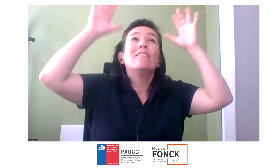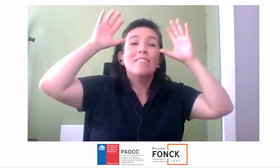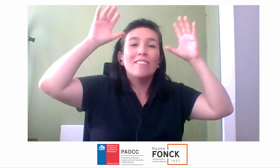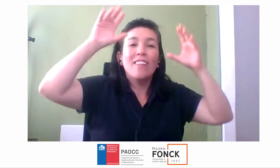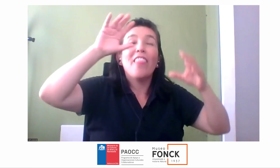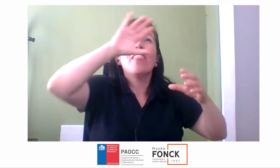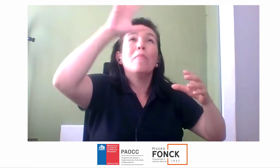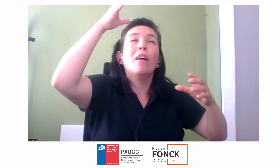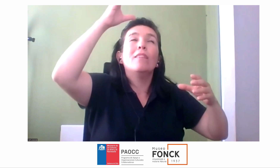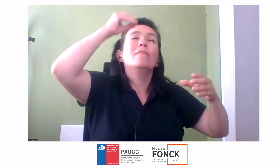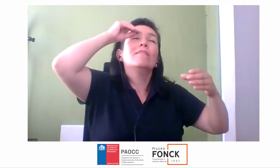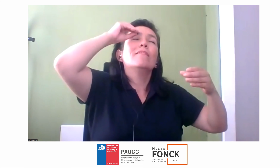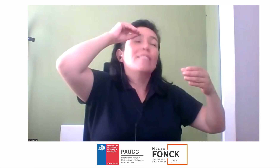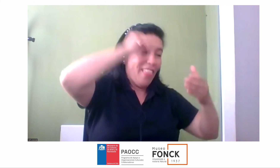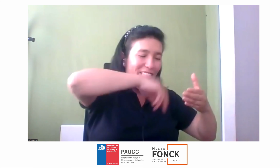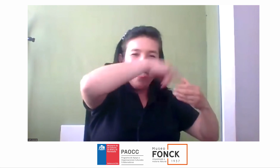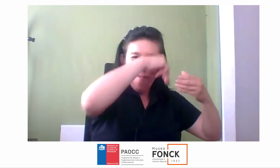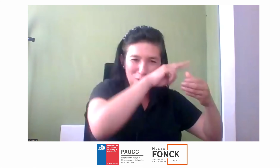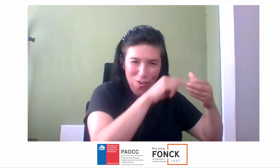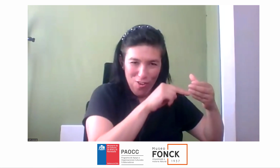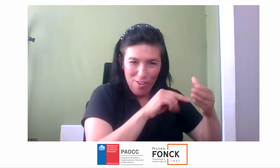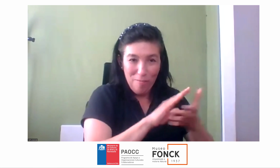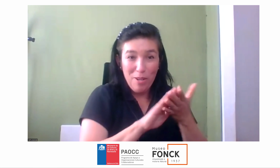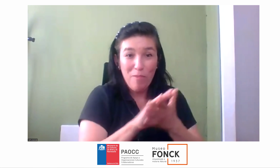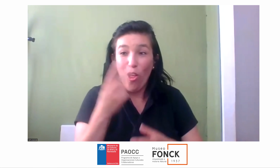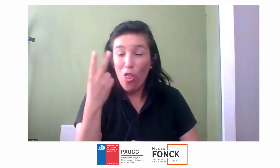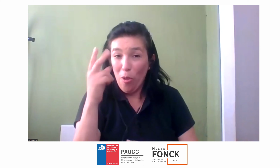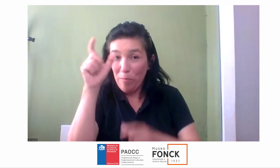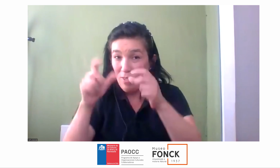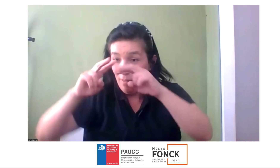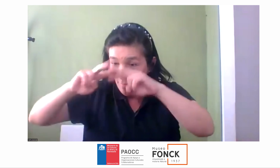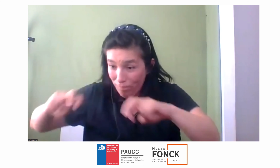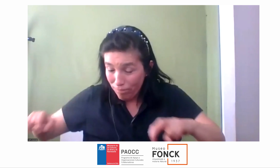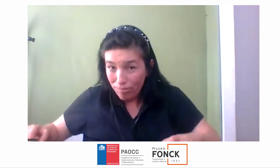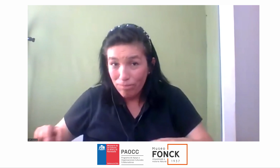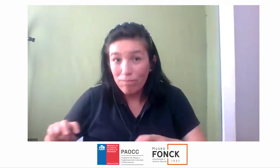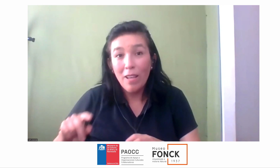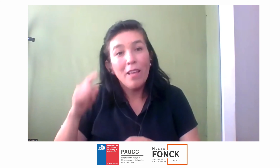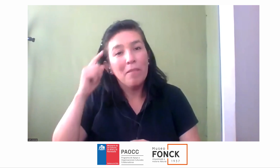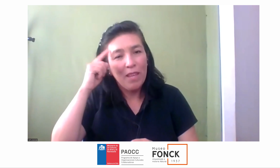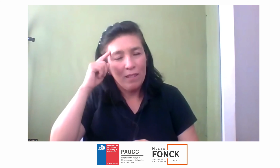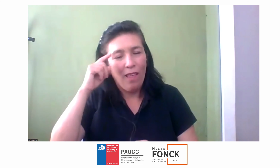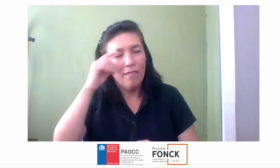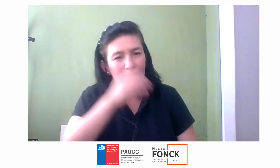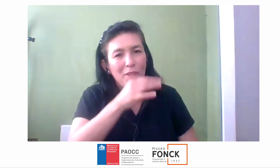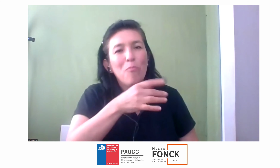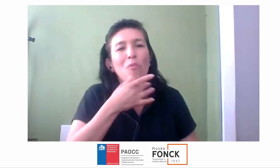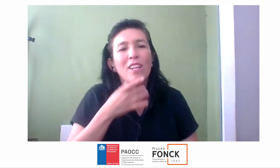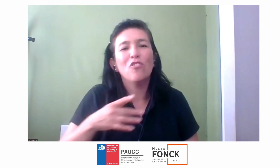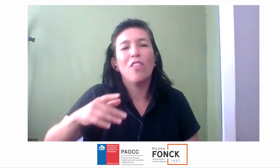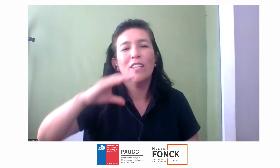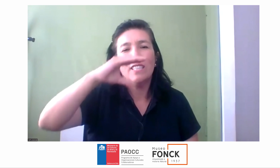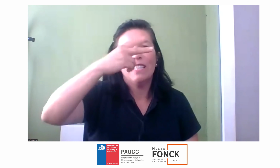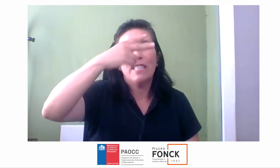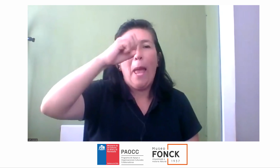que Paula González y junto con Andrés Troncoso y Gabriel Cantarotti han planteado de corte más chamánico,